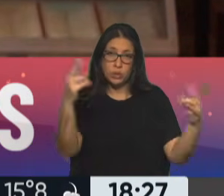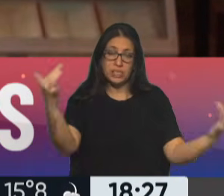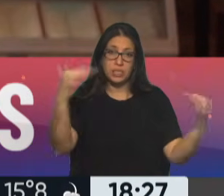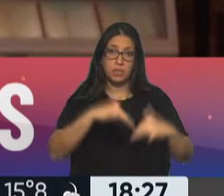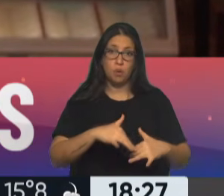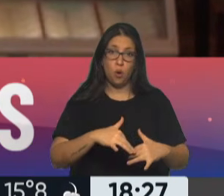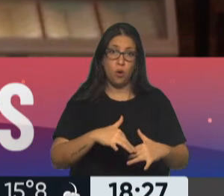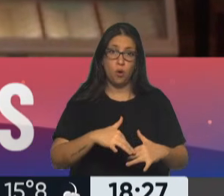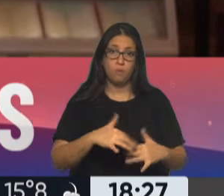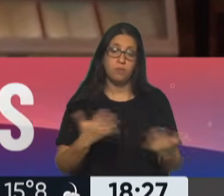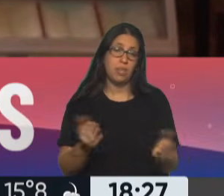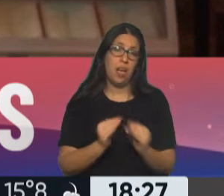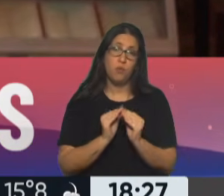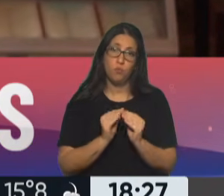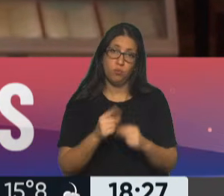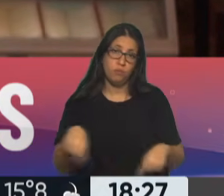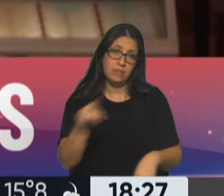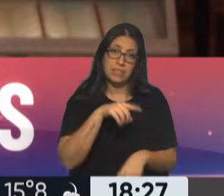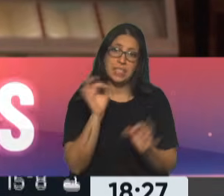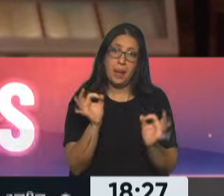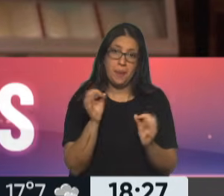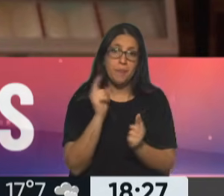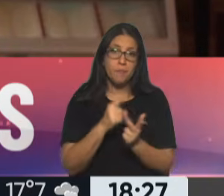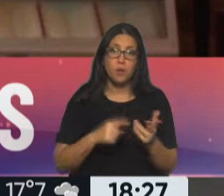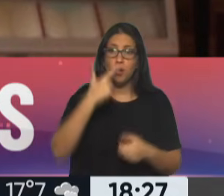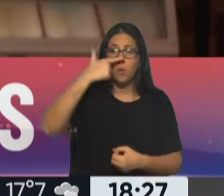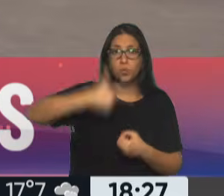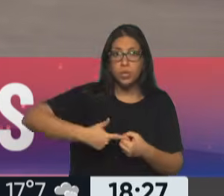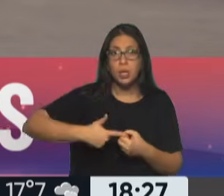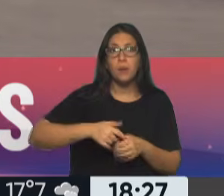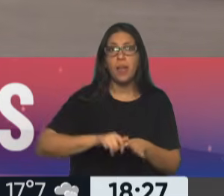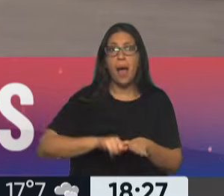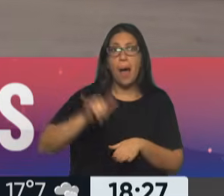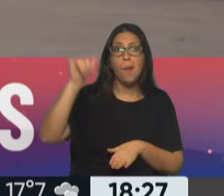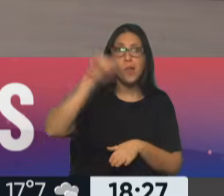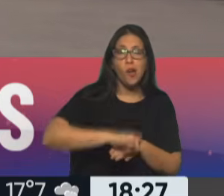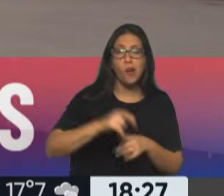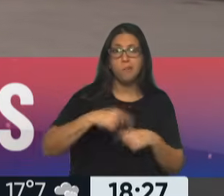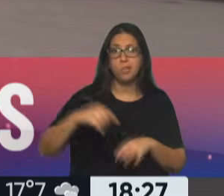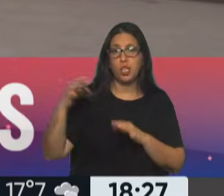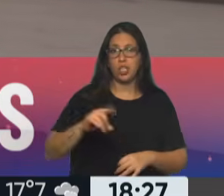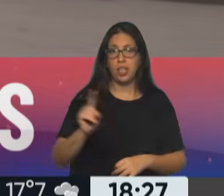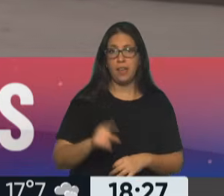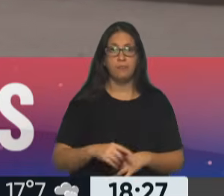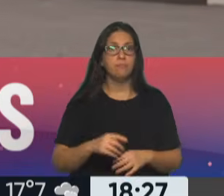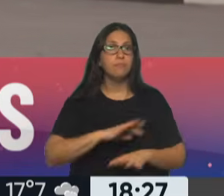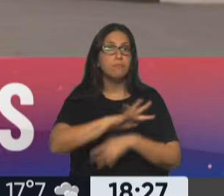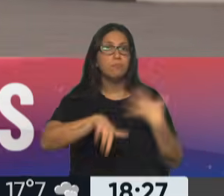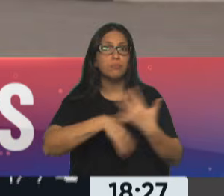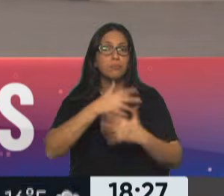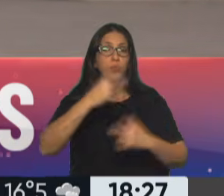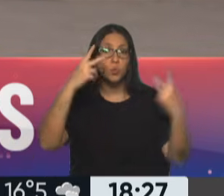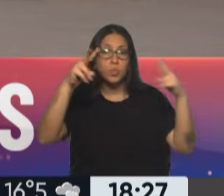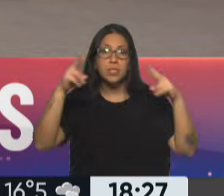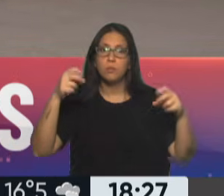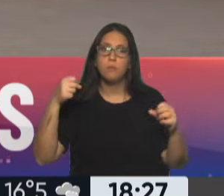las demás cuestiones que sabemos, como lo que es el combustible para los aviones llegar acá a Cuba. La crisis del turismo dejó una huella profunda